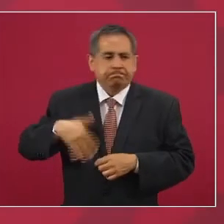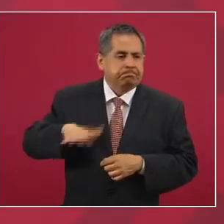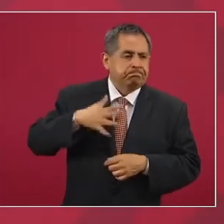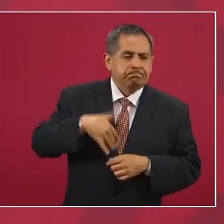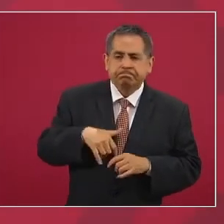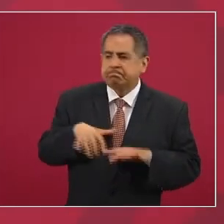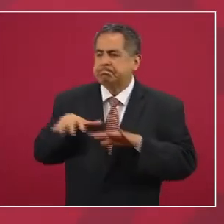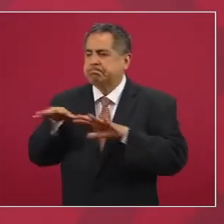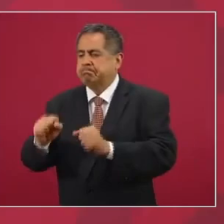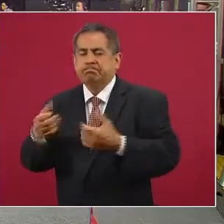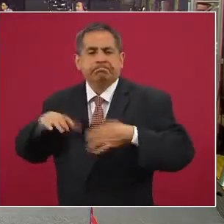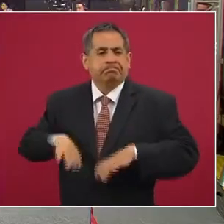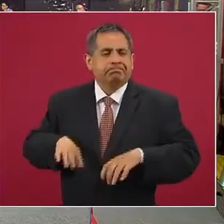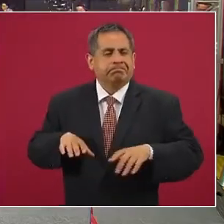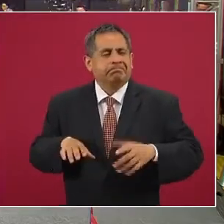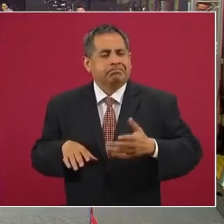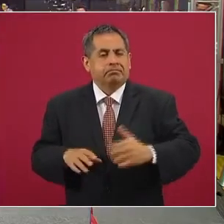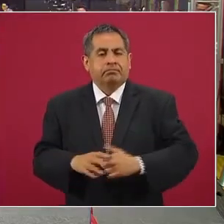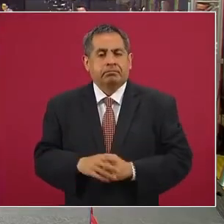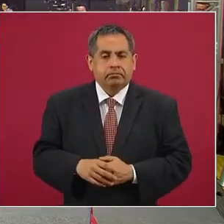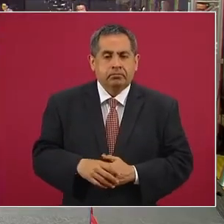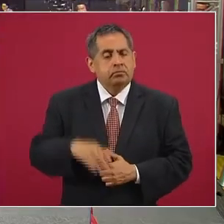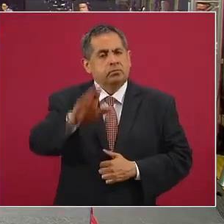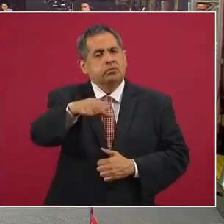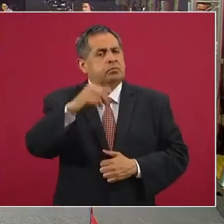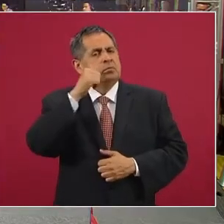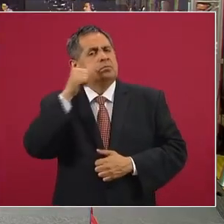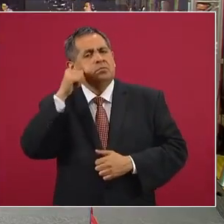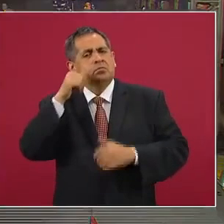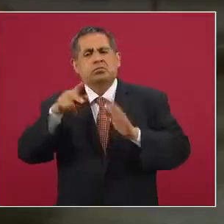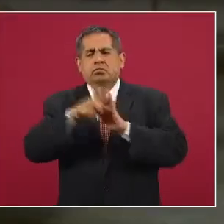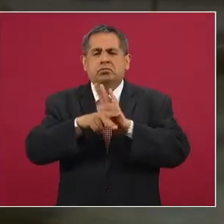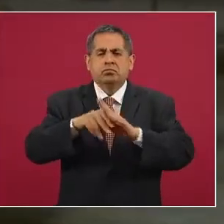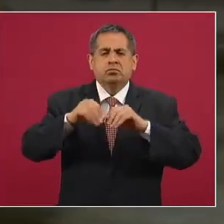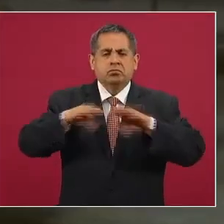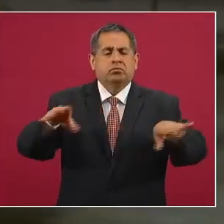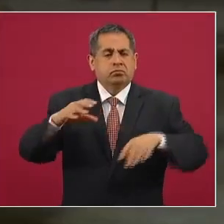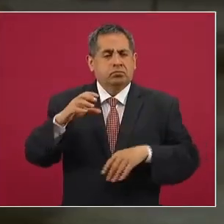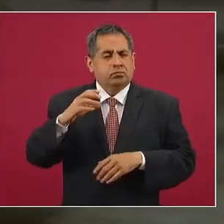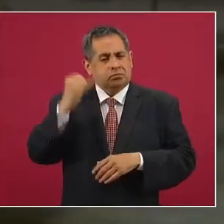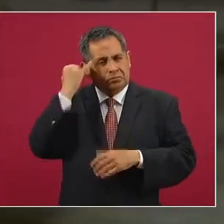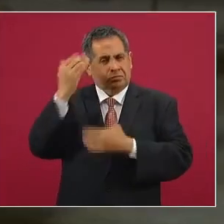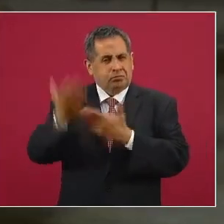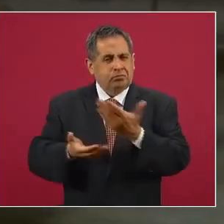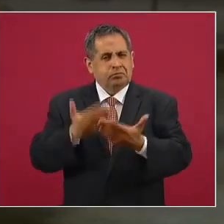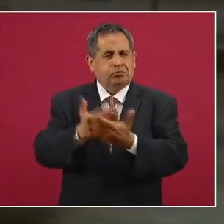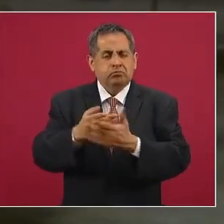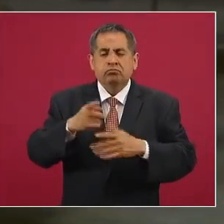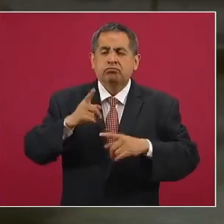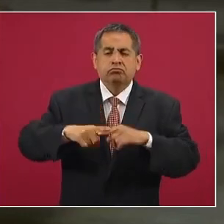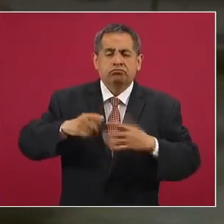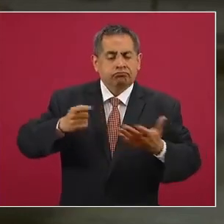Oiga, presidente, ayer se difundió en redes sociales esta propuesta de sentencia que pues